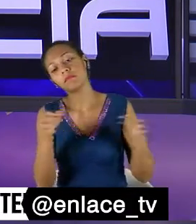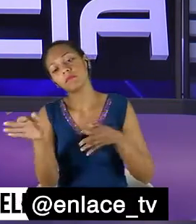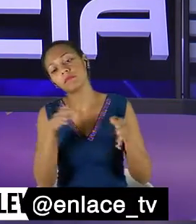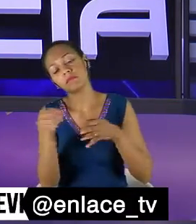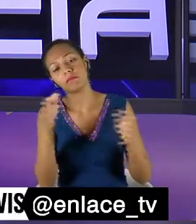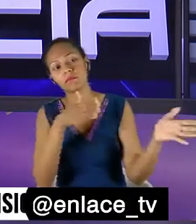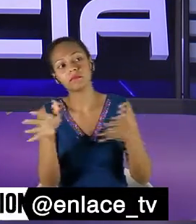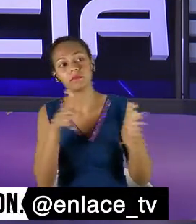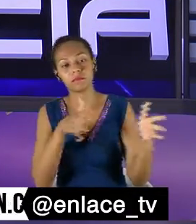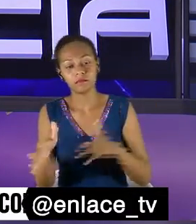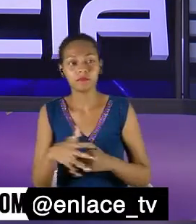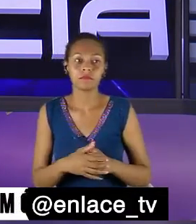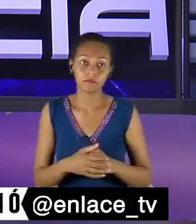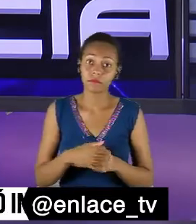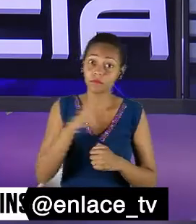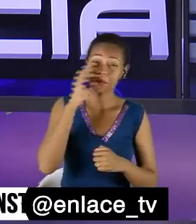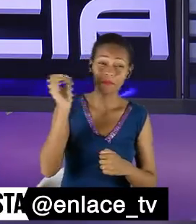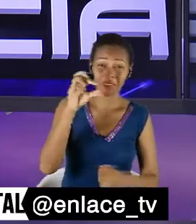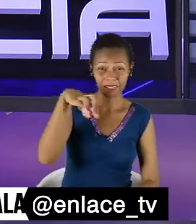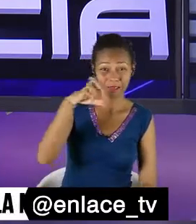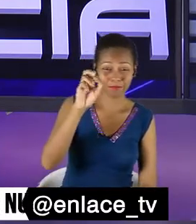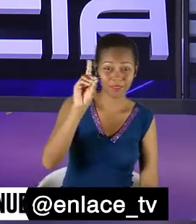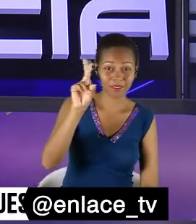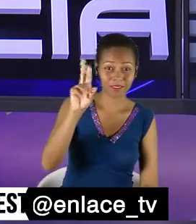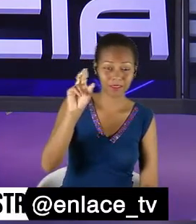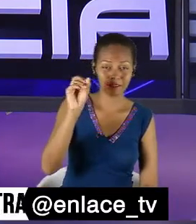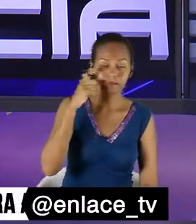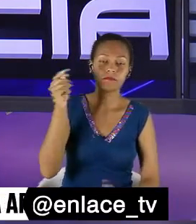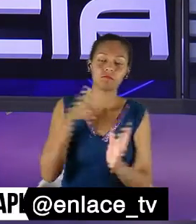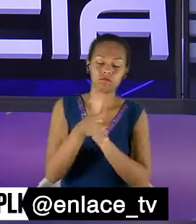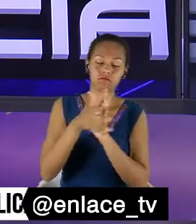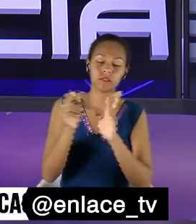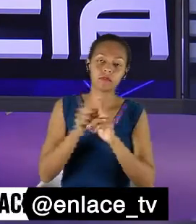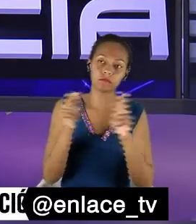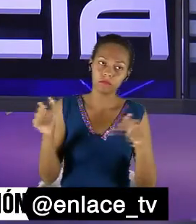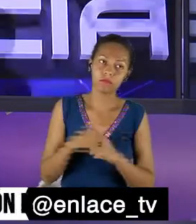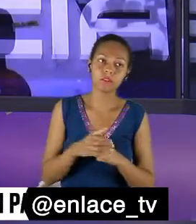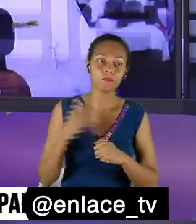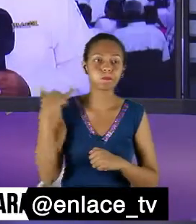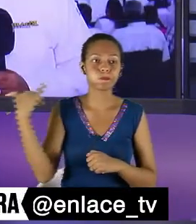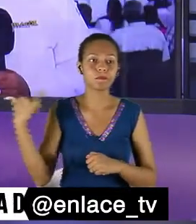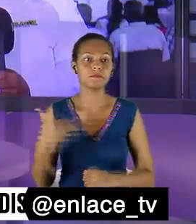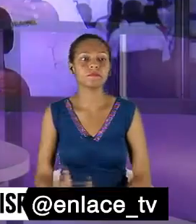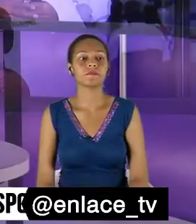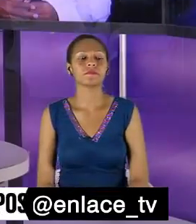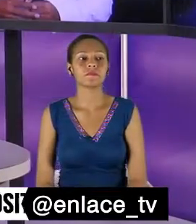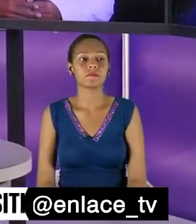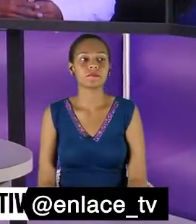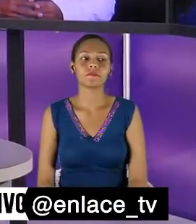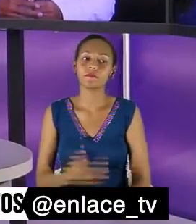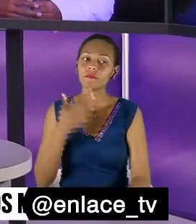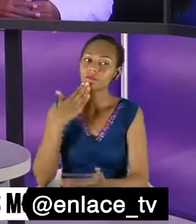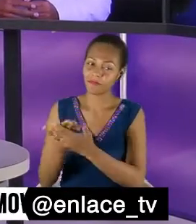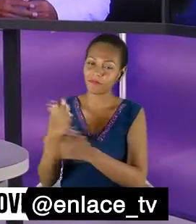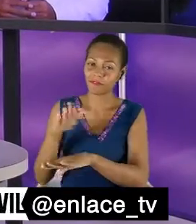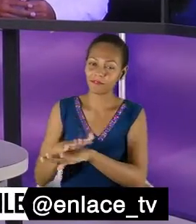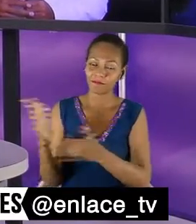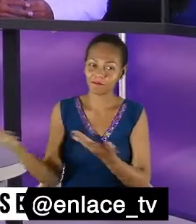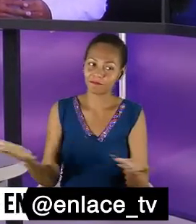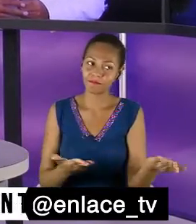Nuestro director de noticias, Pedro Severiche, amplía esta información desde el lugar en donde se origina. Pedro, muy buenas tardes para usted.